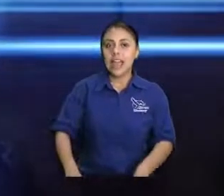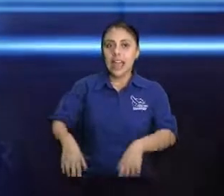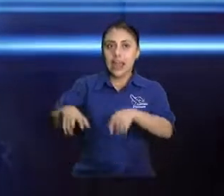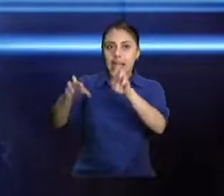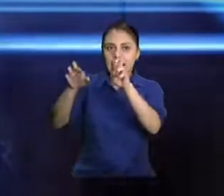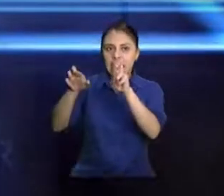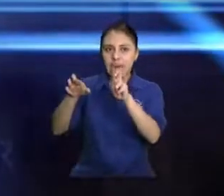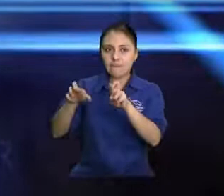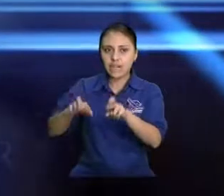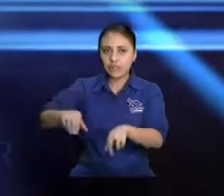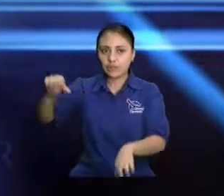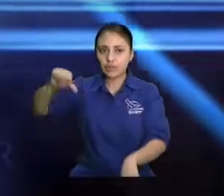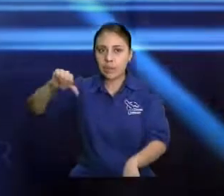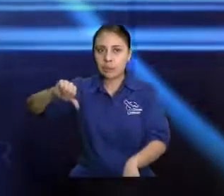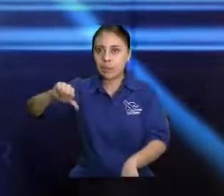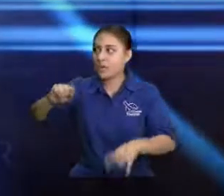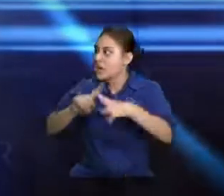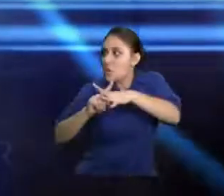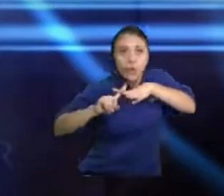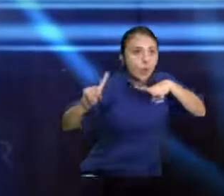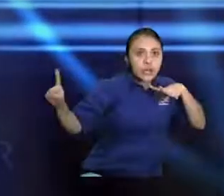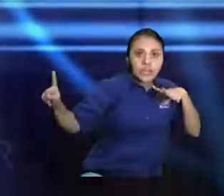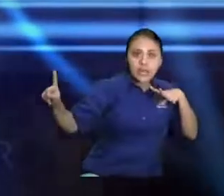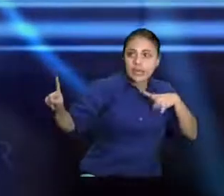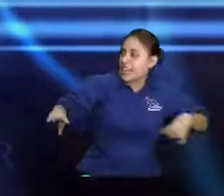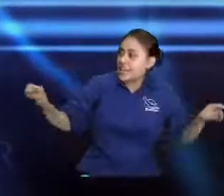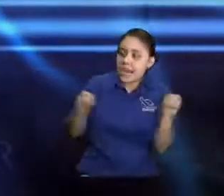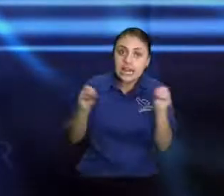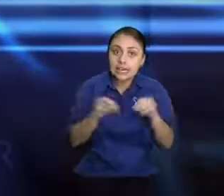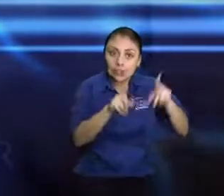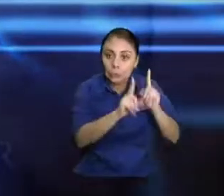El impío huye sin que nadie lo persiga.